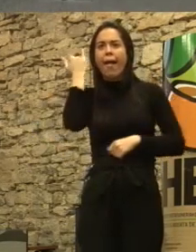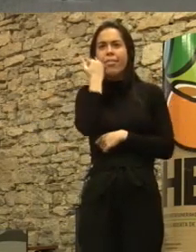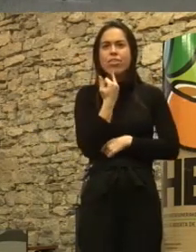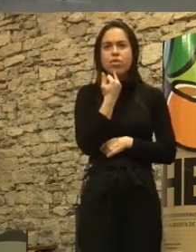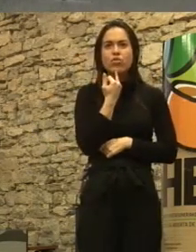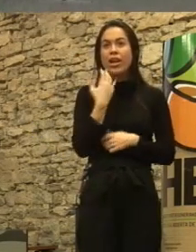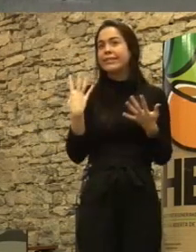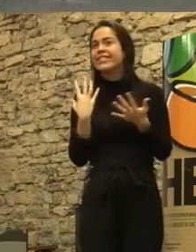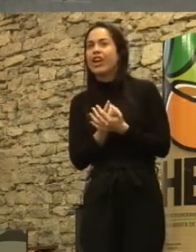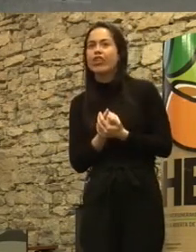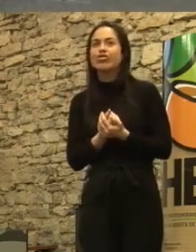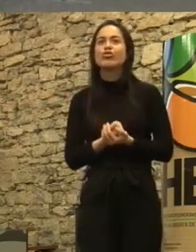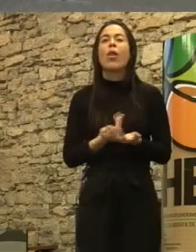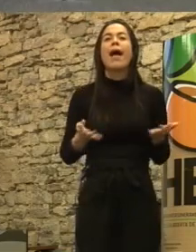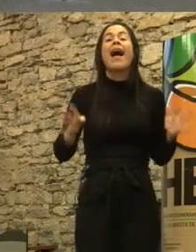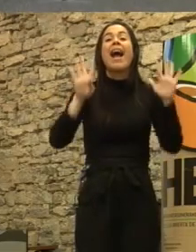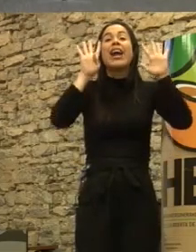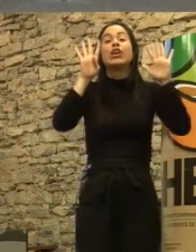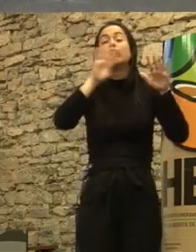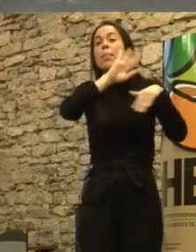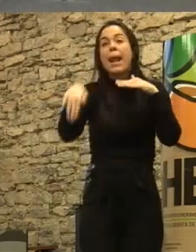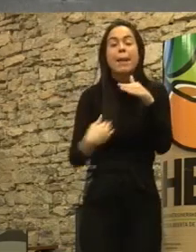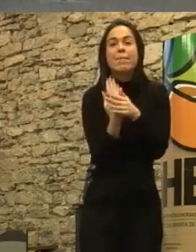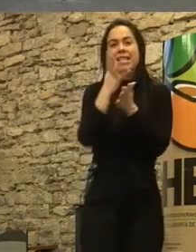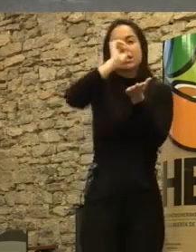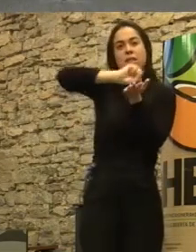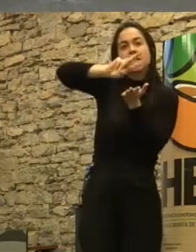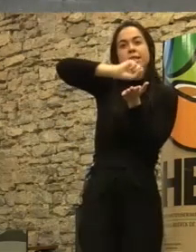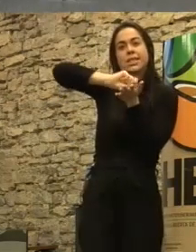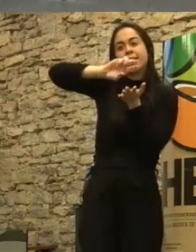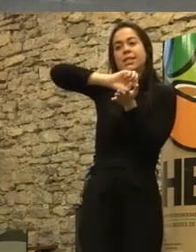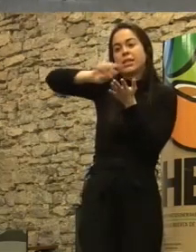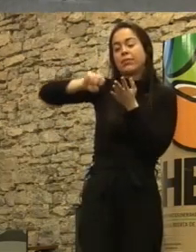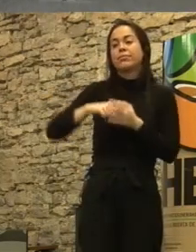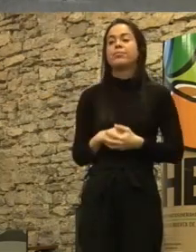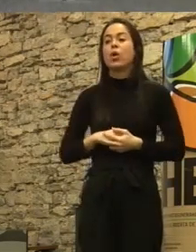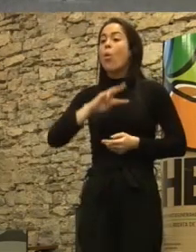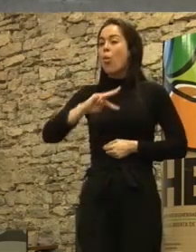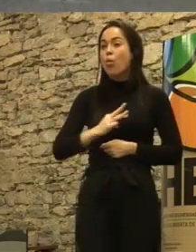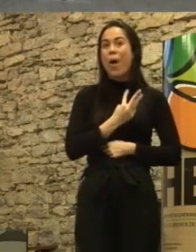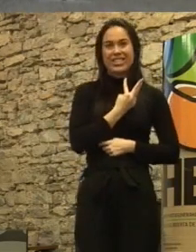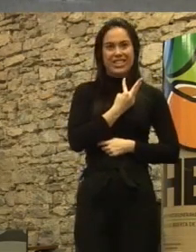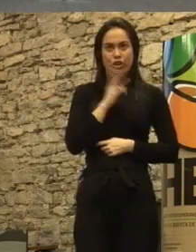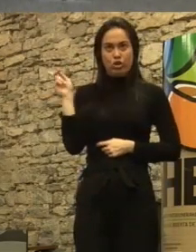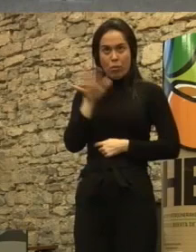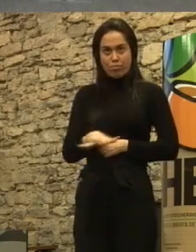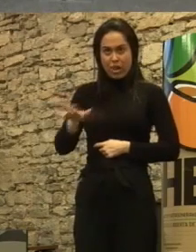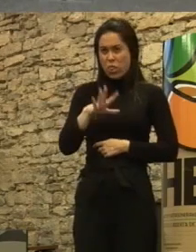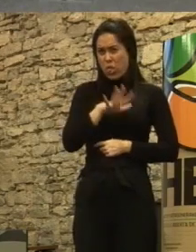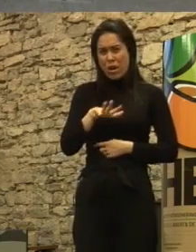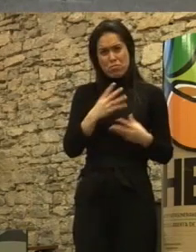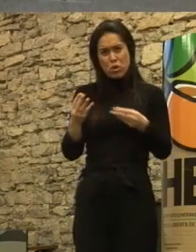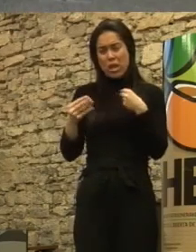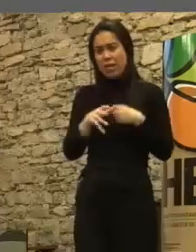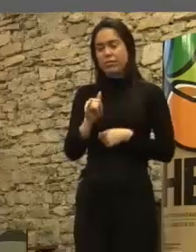a caminar, ¿vale? Se llama Girl Trek, esos son los de Washington, pero un montón, ¿eh? Y he leído una entrevista de una mujer que decía